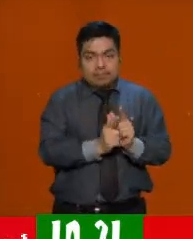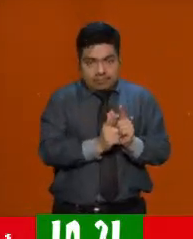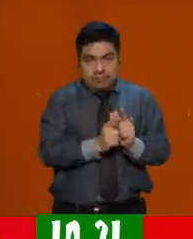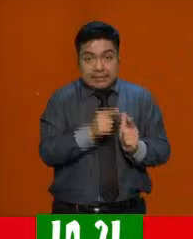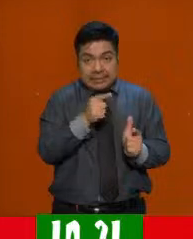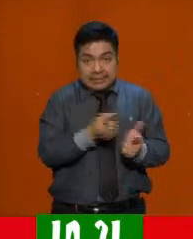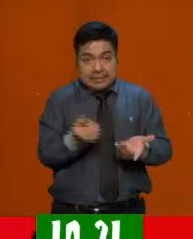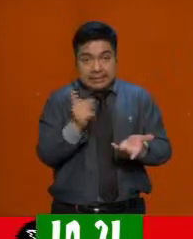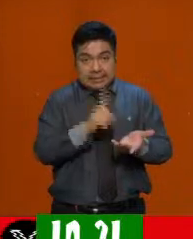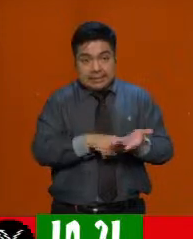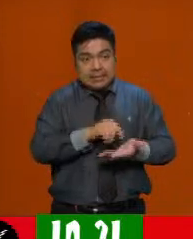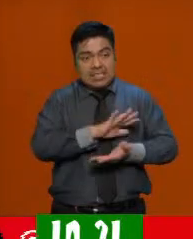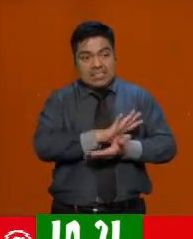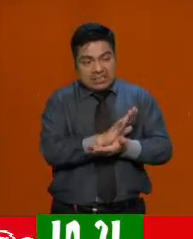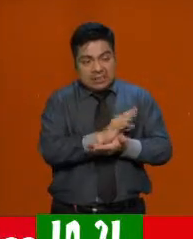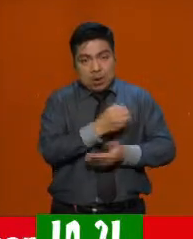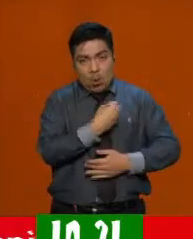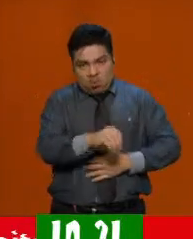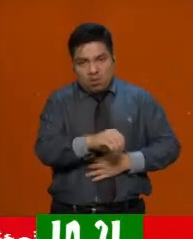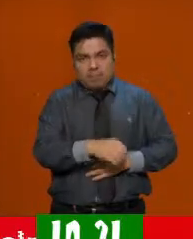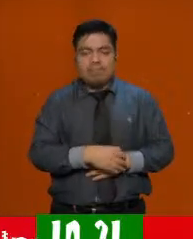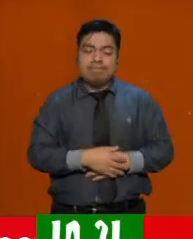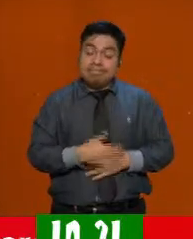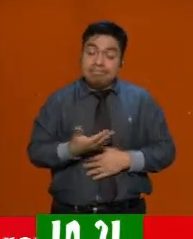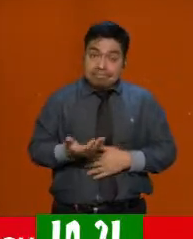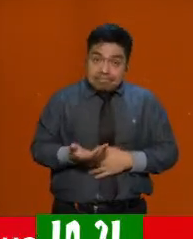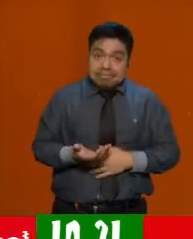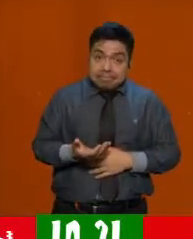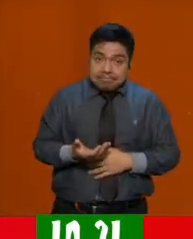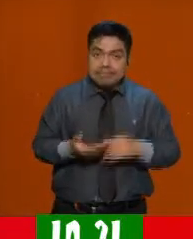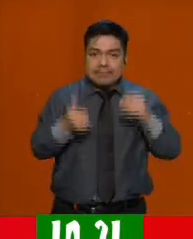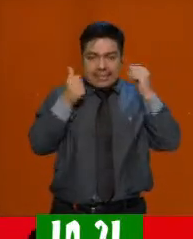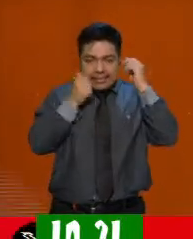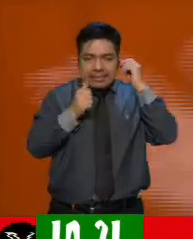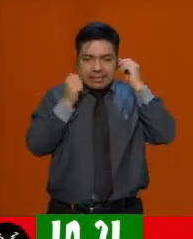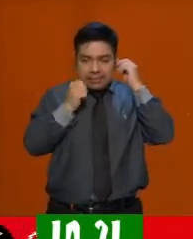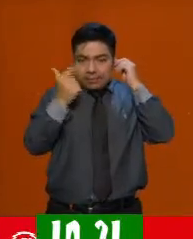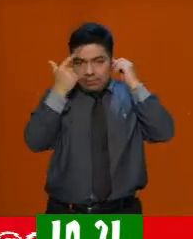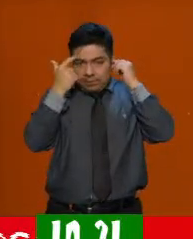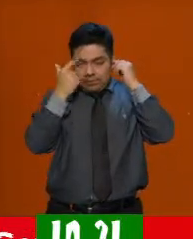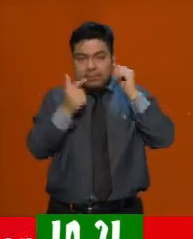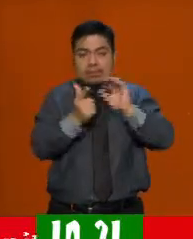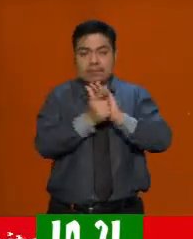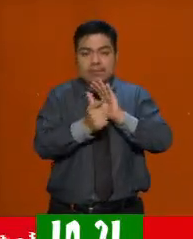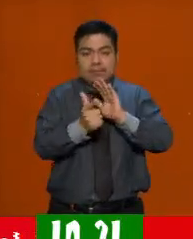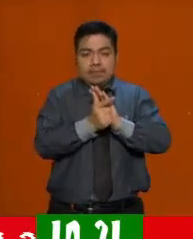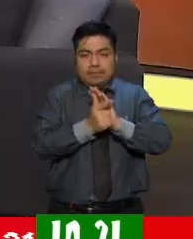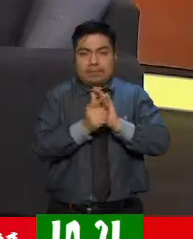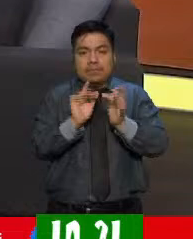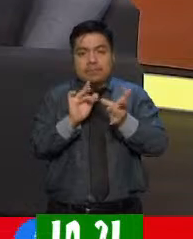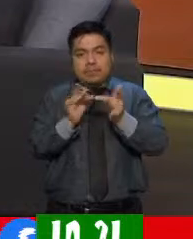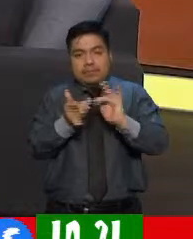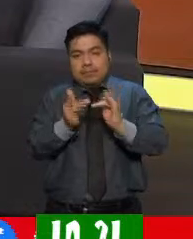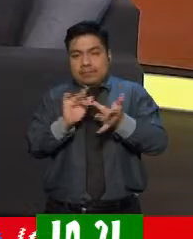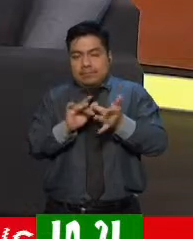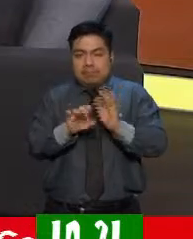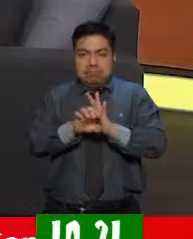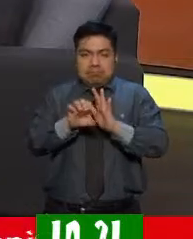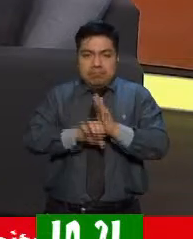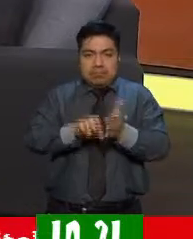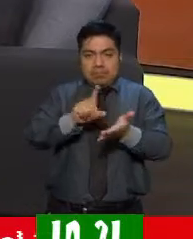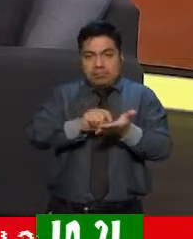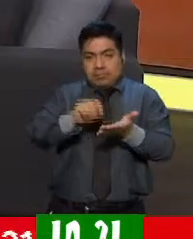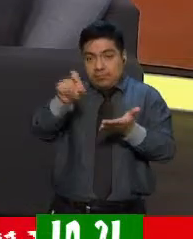tendientes a que haya discursos de odio en su contra, ¿no? Entonces hay que siempre tenerlo en la mente. La legislación en redes sociales, por ejemplo, en X